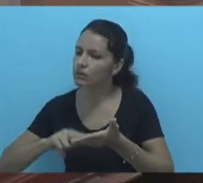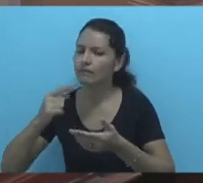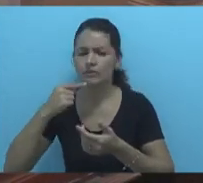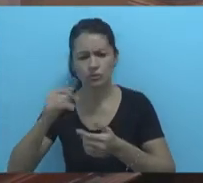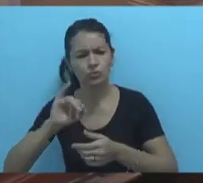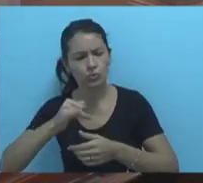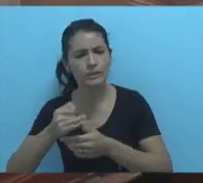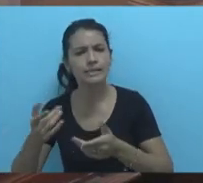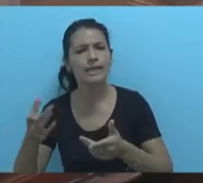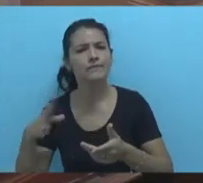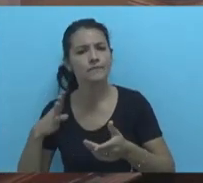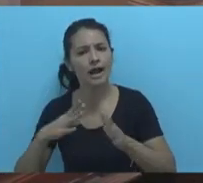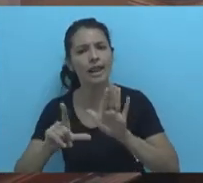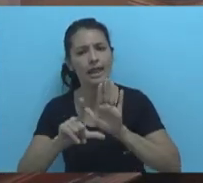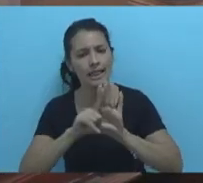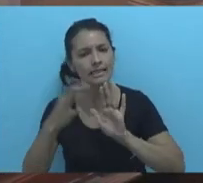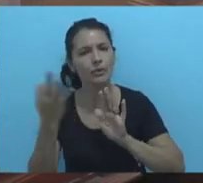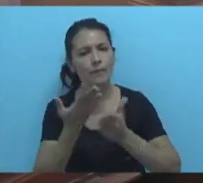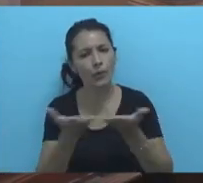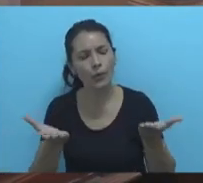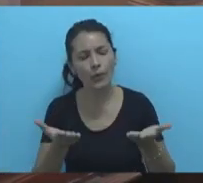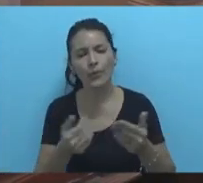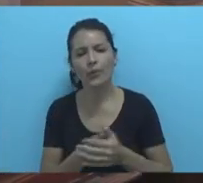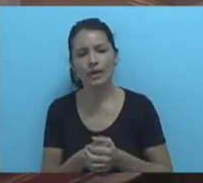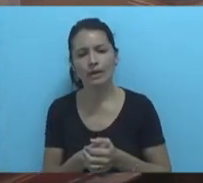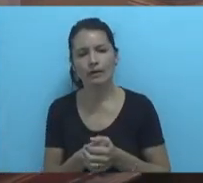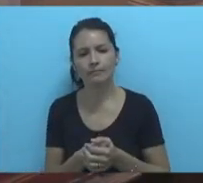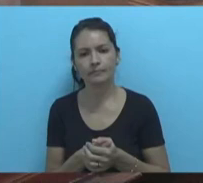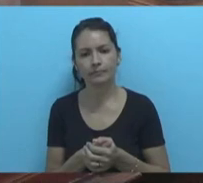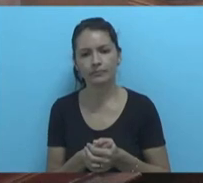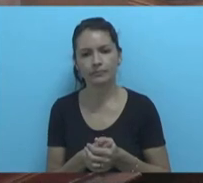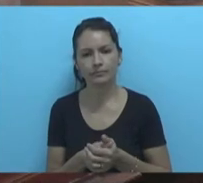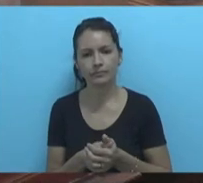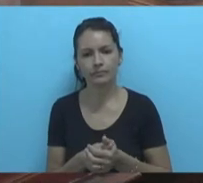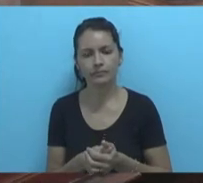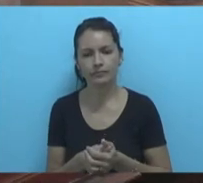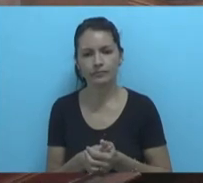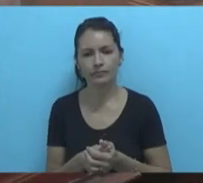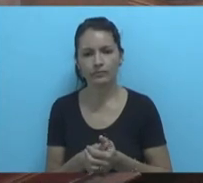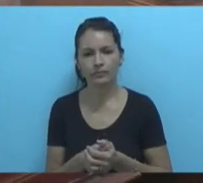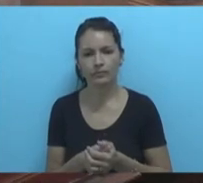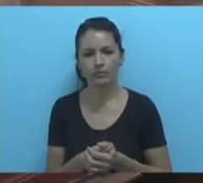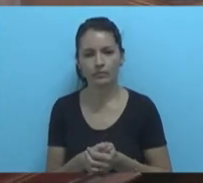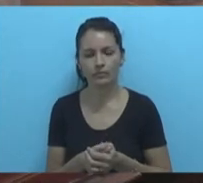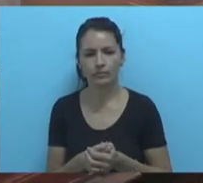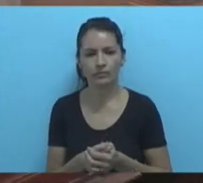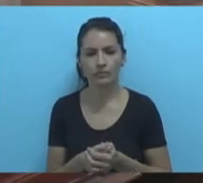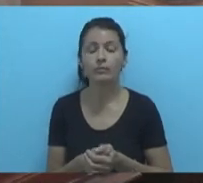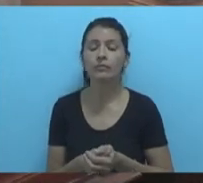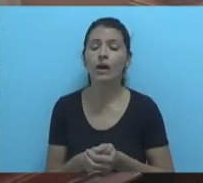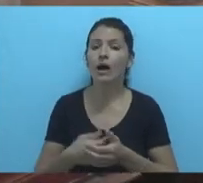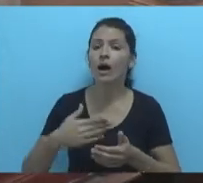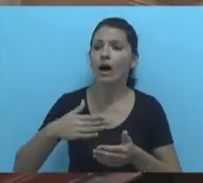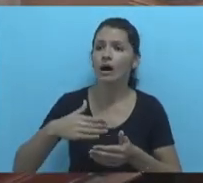año pasado en el marco de la Comisión de Seguridad cuando participó él. Anunció nuevamente que después de mayo va a enviar una ley de